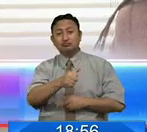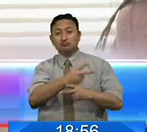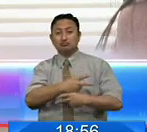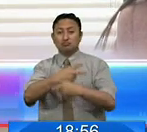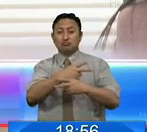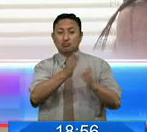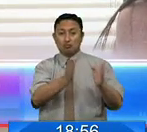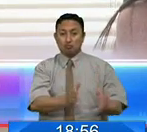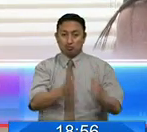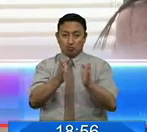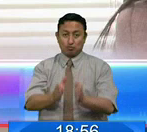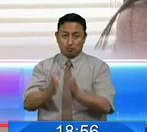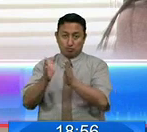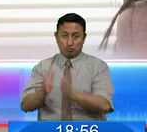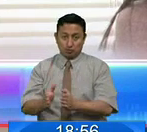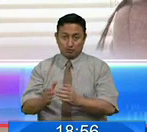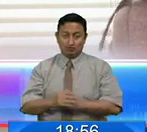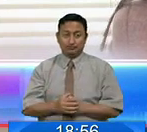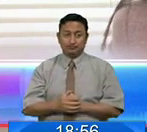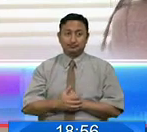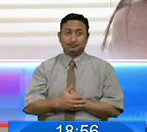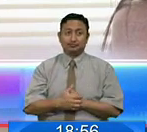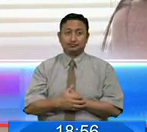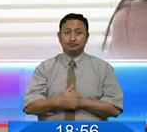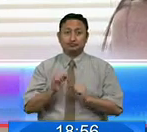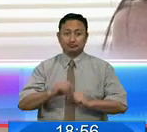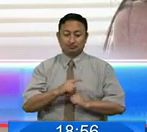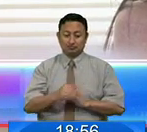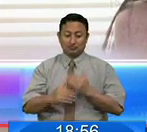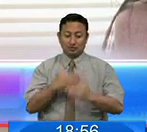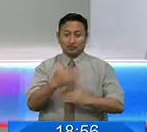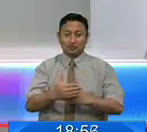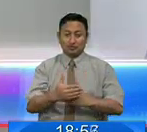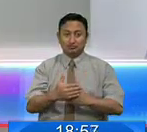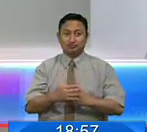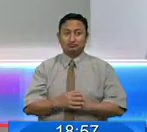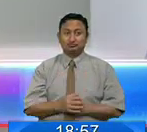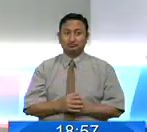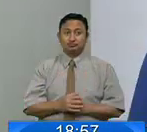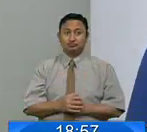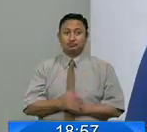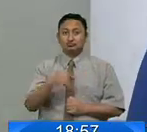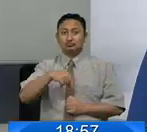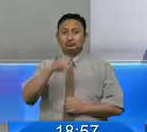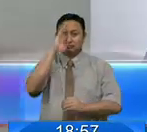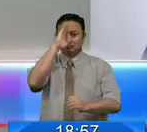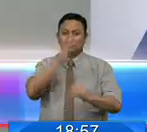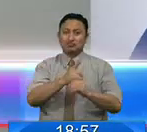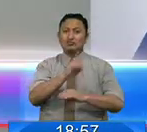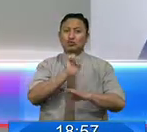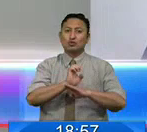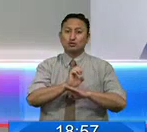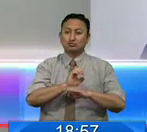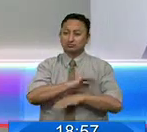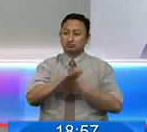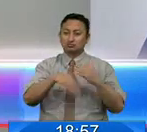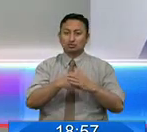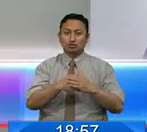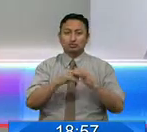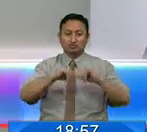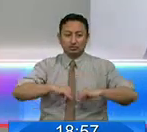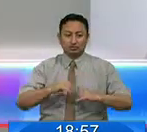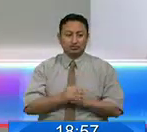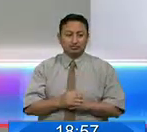tres consejeros que estamos en minoría y en rompemos este consejo es por el bien del país todos tenemos que sentarnos